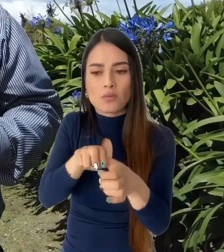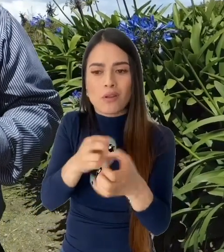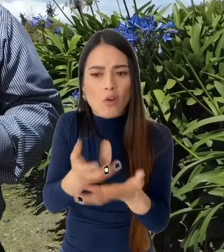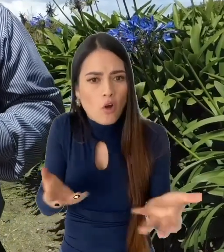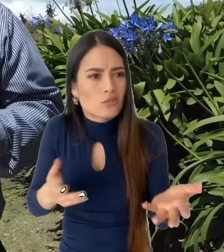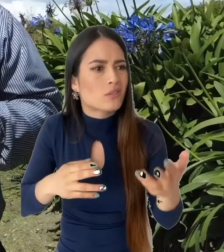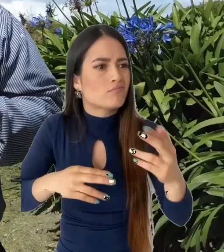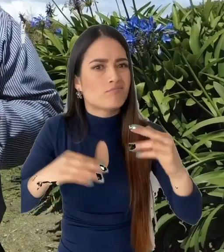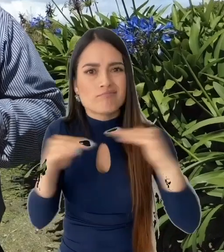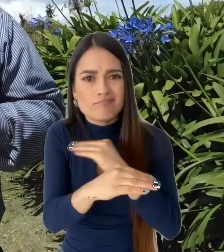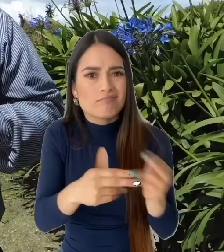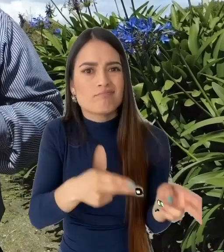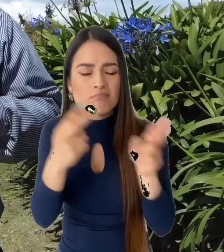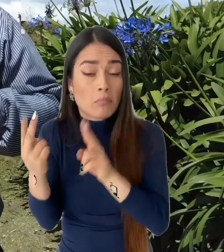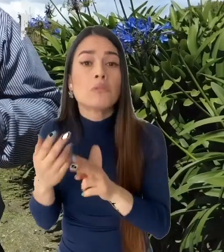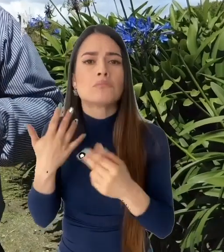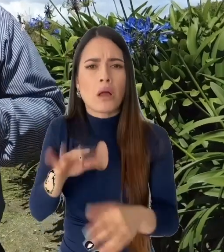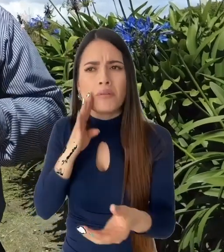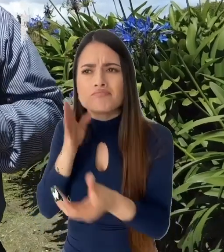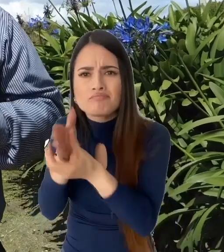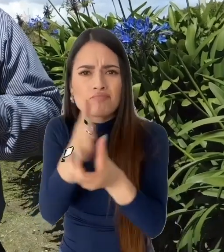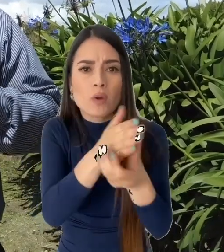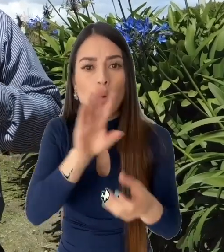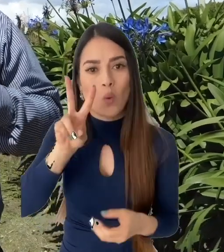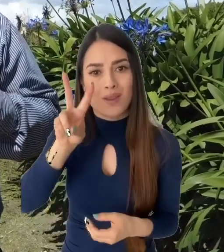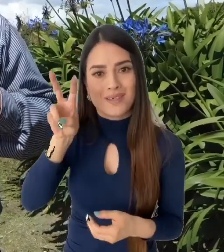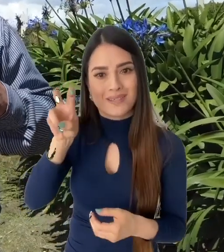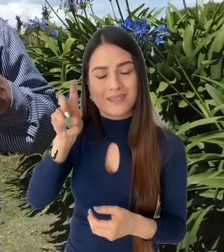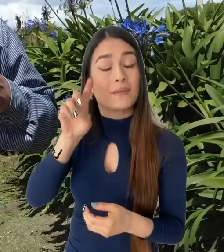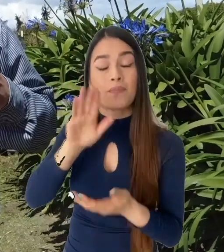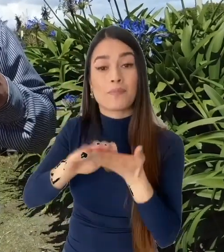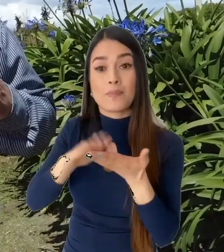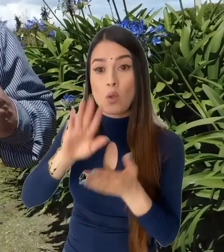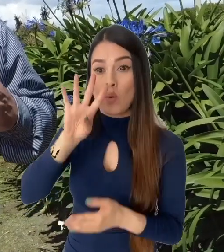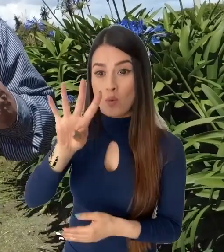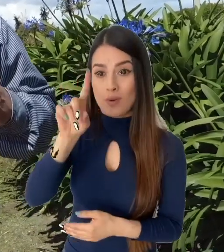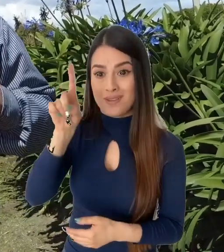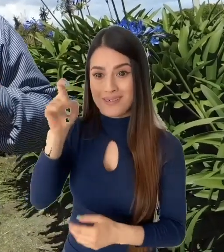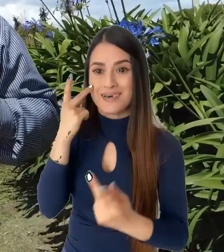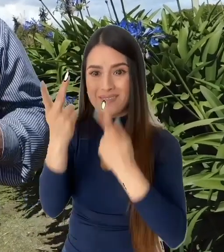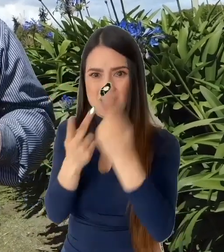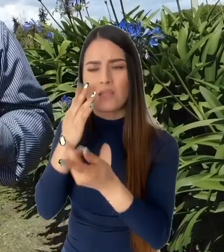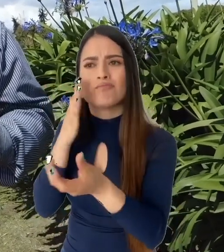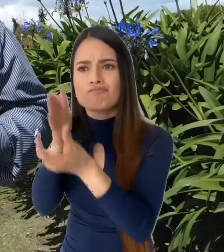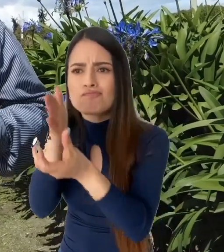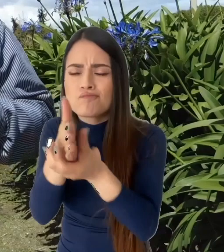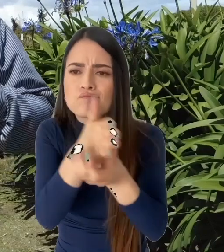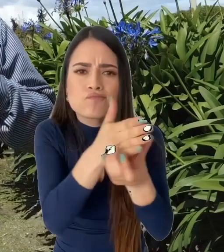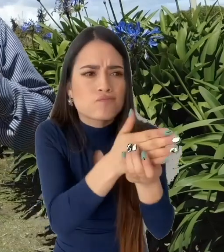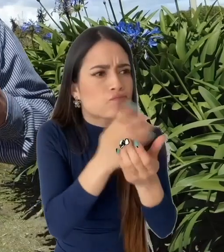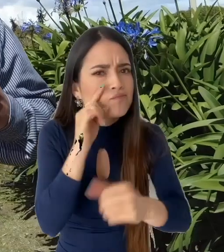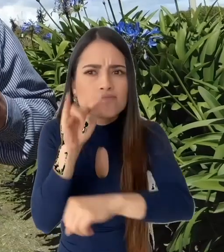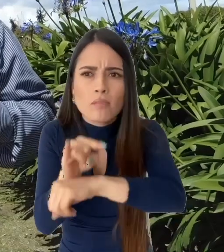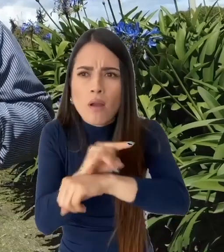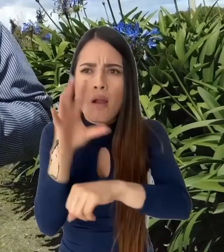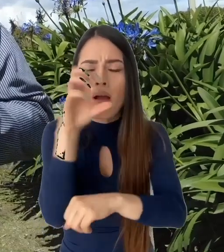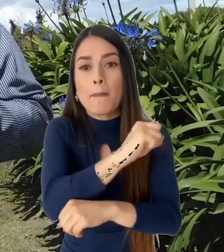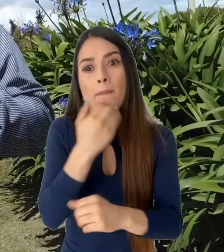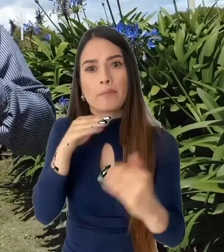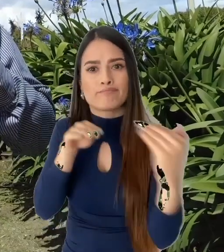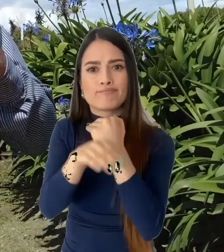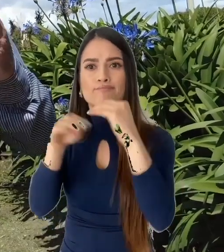infraestructura de transporte durante esta vigencia hemos realizado 46 visitas de inspección identificando características